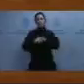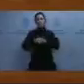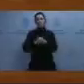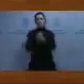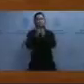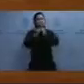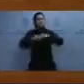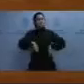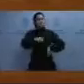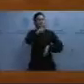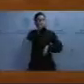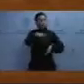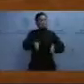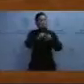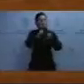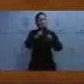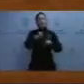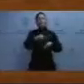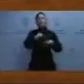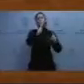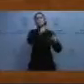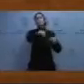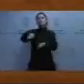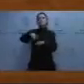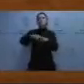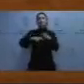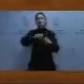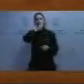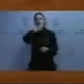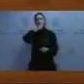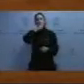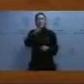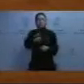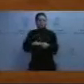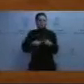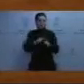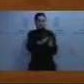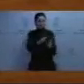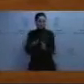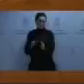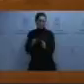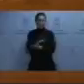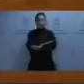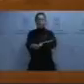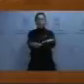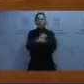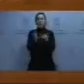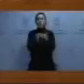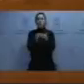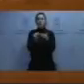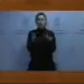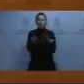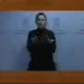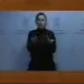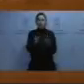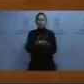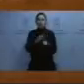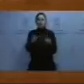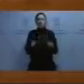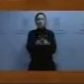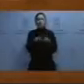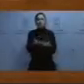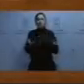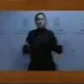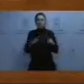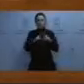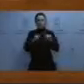acaben pagando nuestros mayores y sus familias. La Administración debe ser un instrumento útil a la sociedad asturiana y no